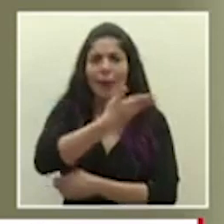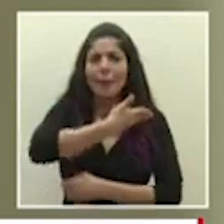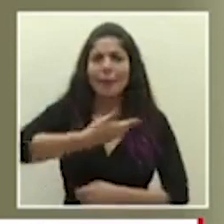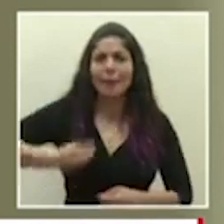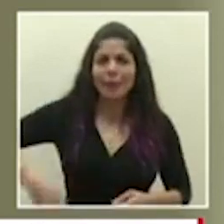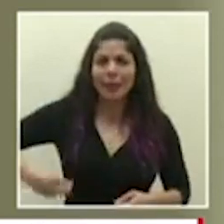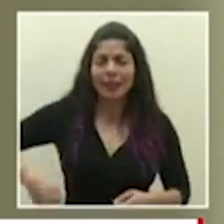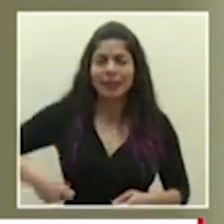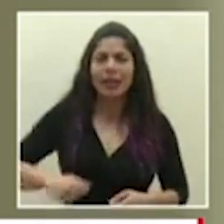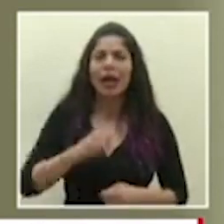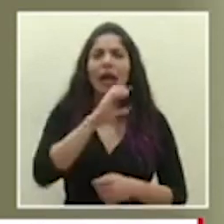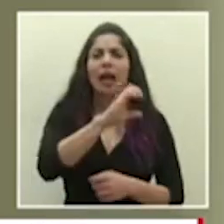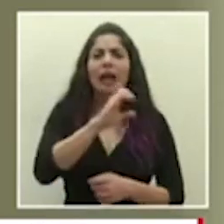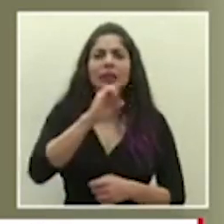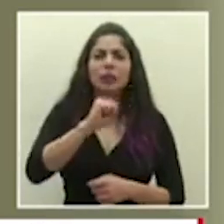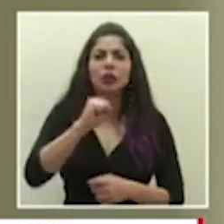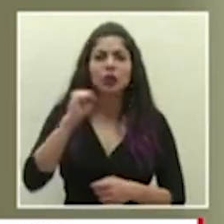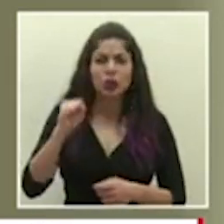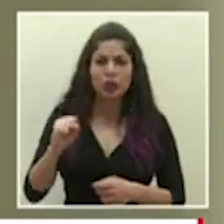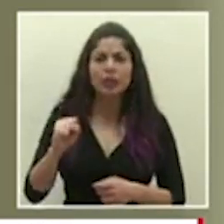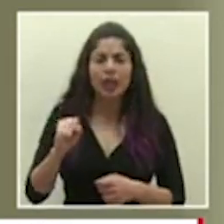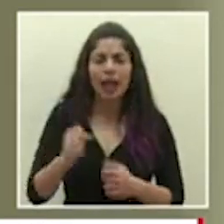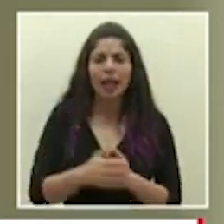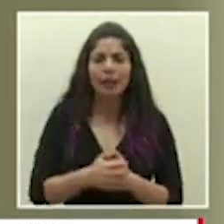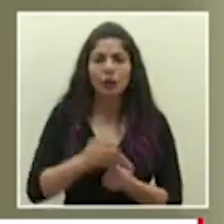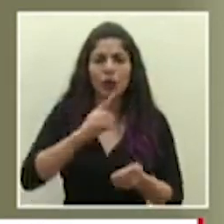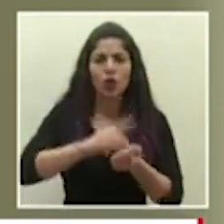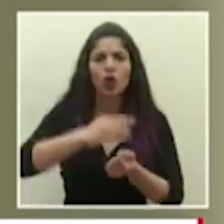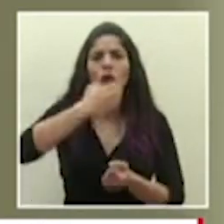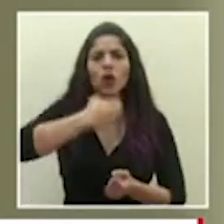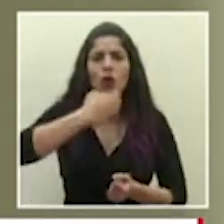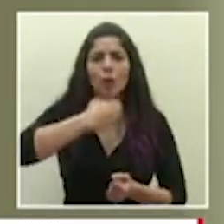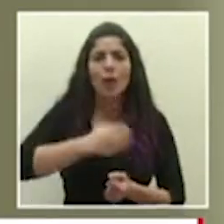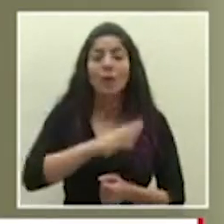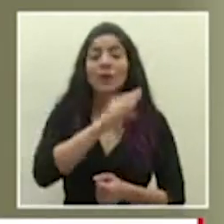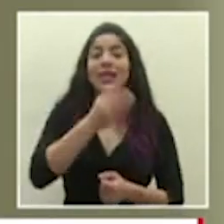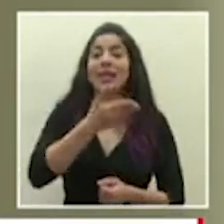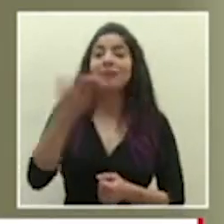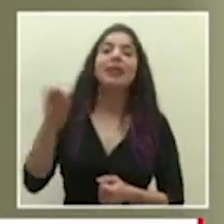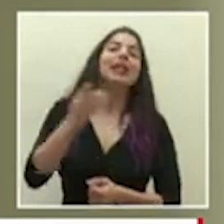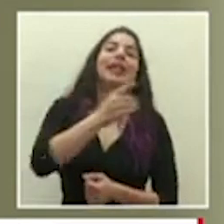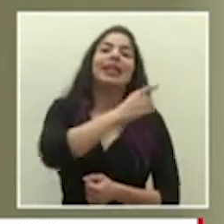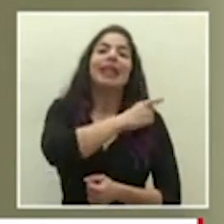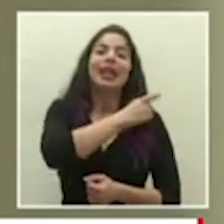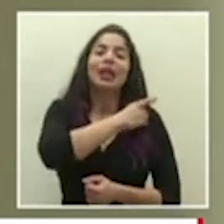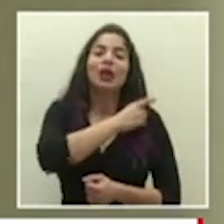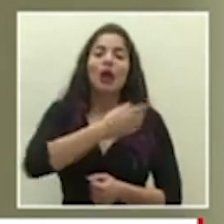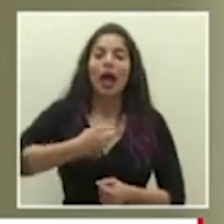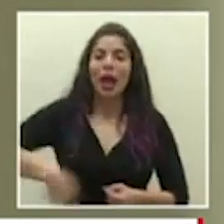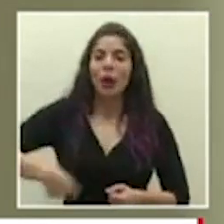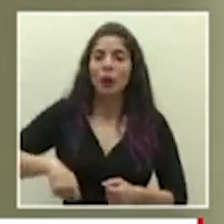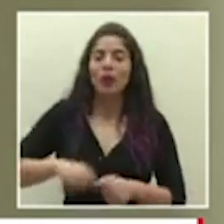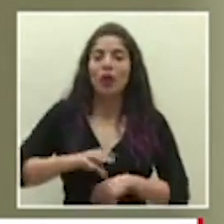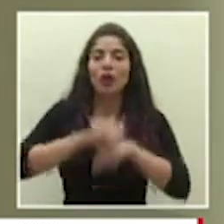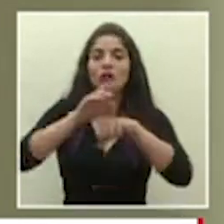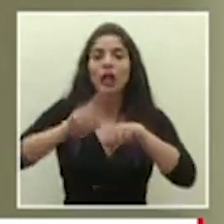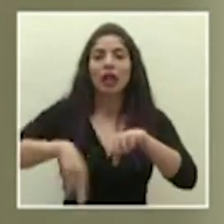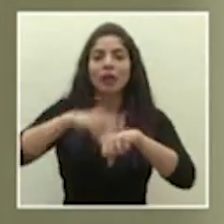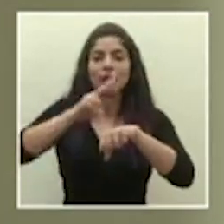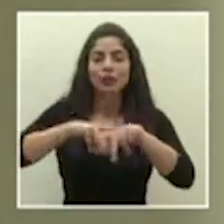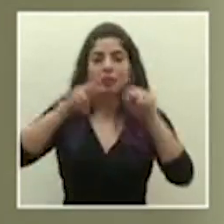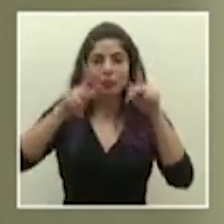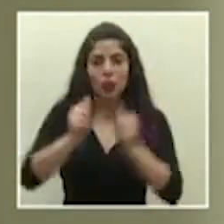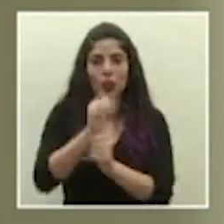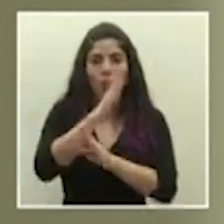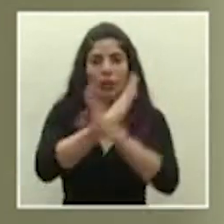ejecutivo de la caja costavicense de seguro social el doctor Román Macaya y de la directora ejecutiva del consejo nacional de